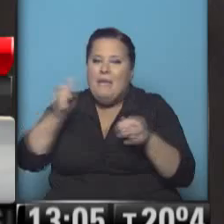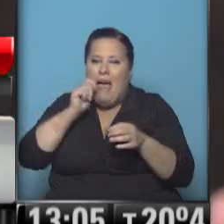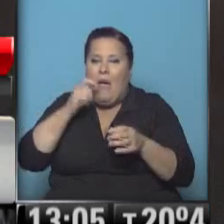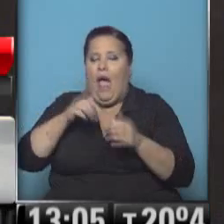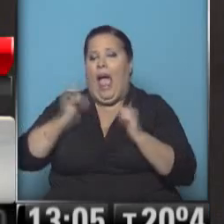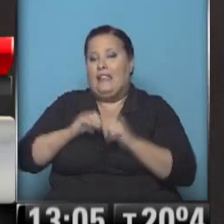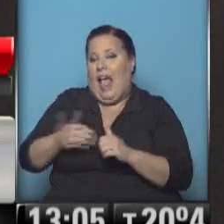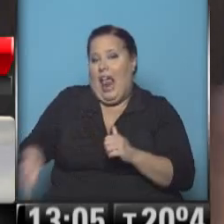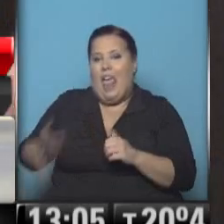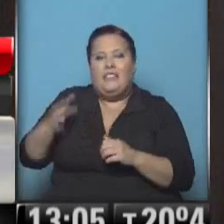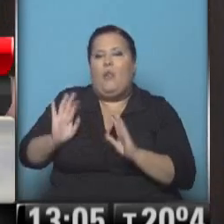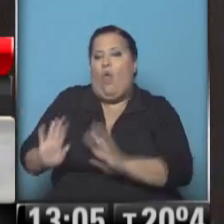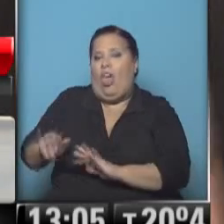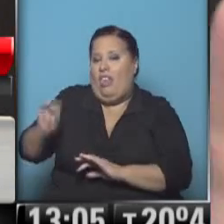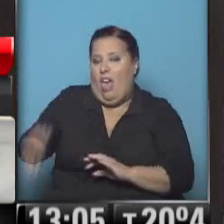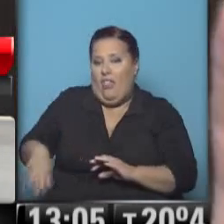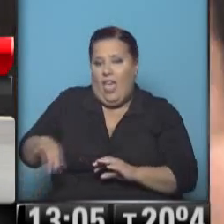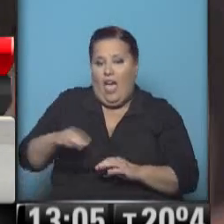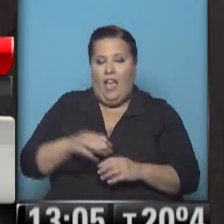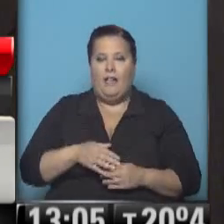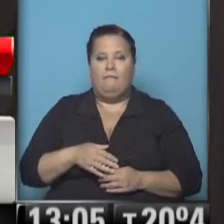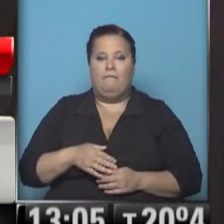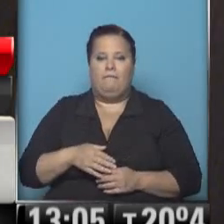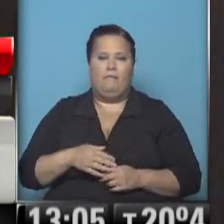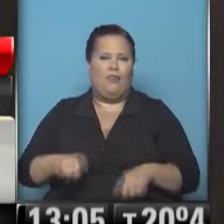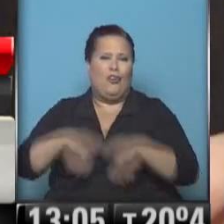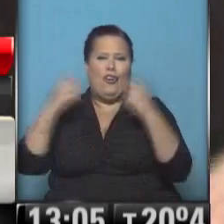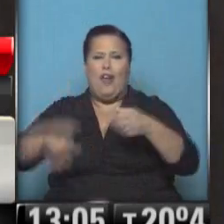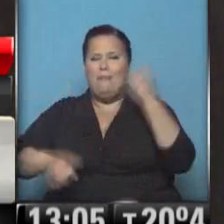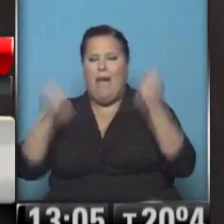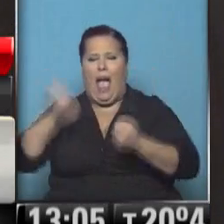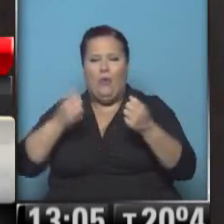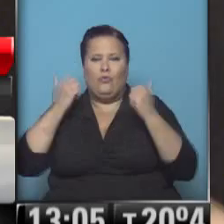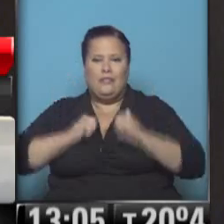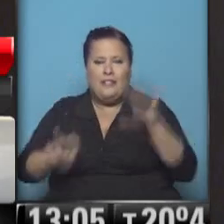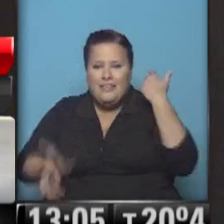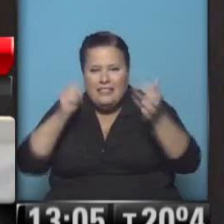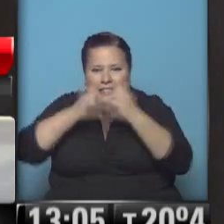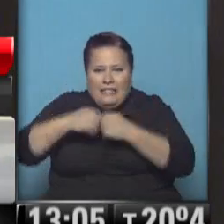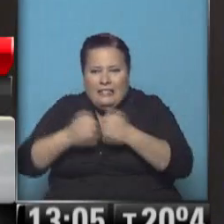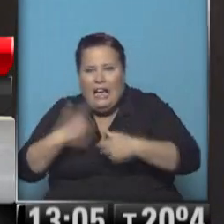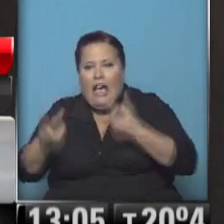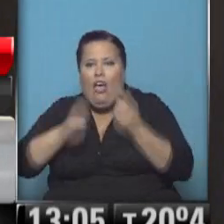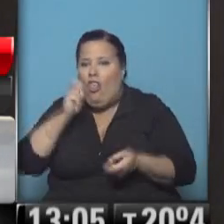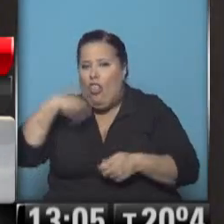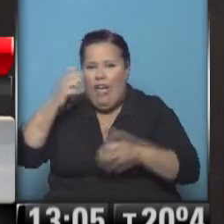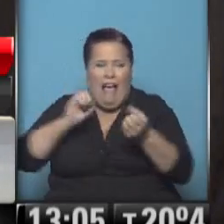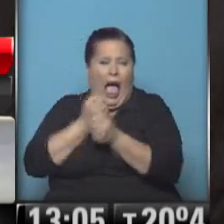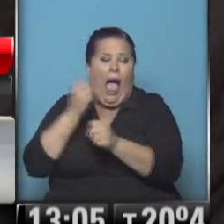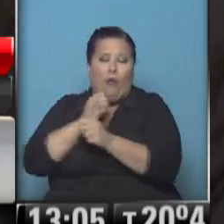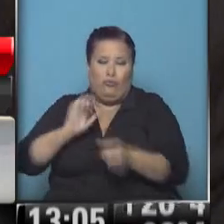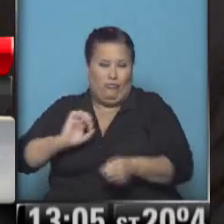del asiento, seguramente habrá quedado ahí, y le rompieron todos los asientos buscando compartimientos secretos a ver si había droga, destrozaron el